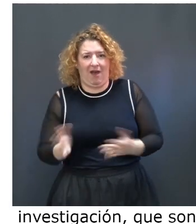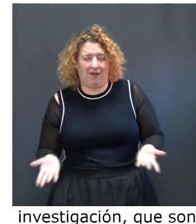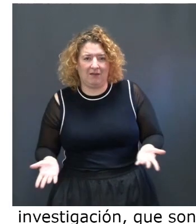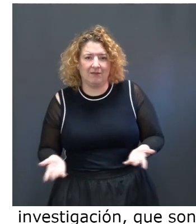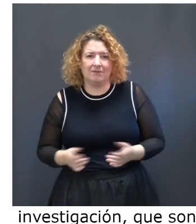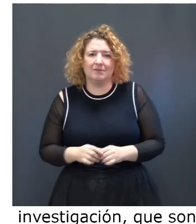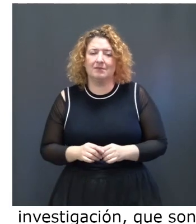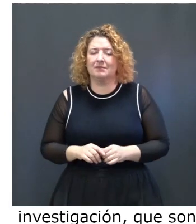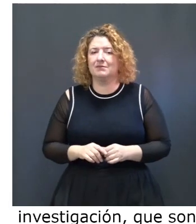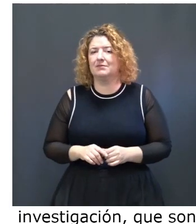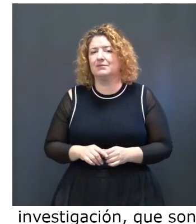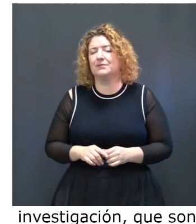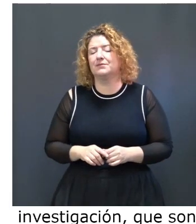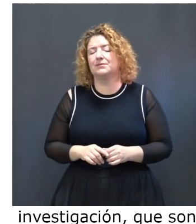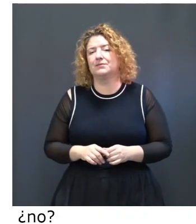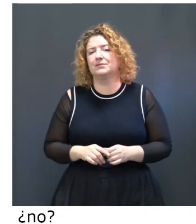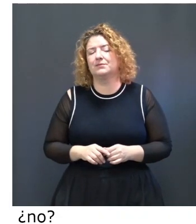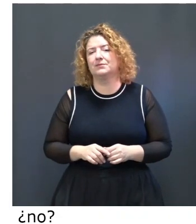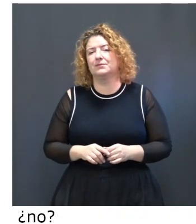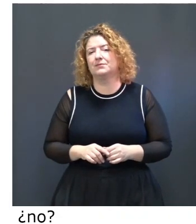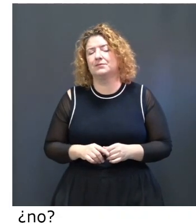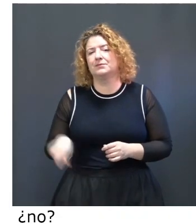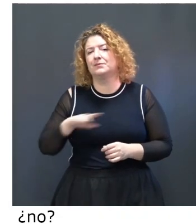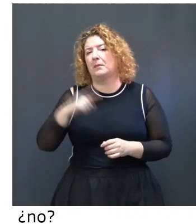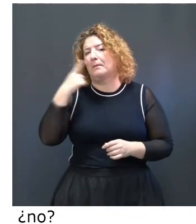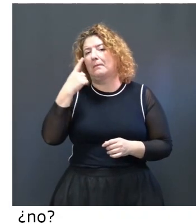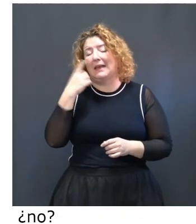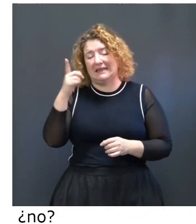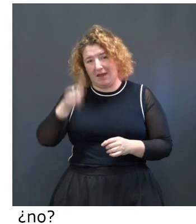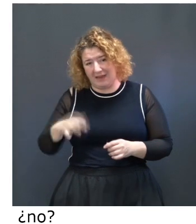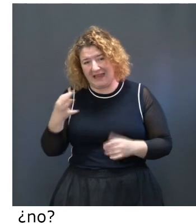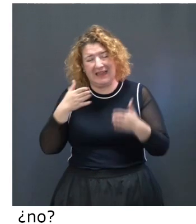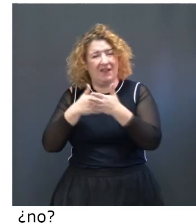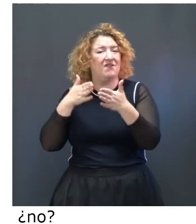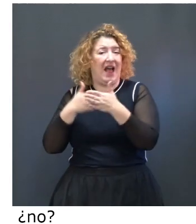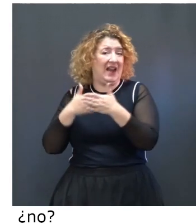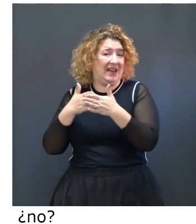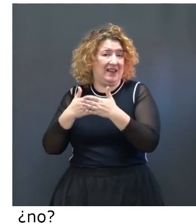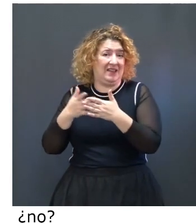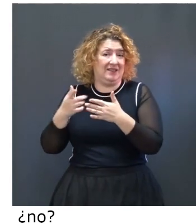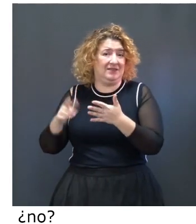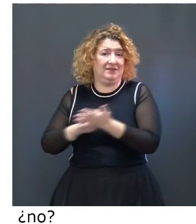También que se veía, por ejemplo, en este tipo de barreras que también habéis